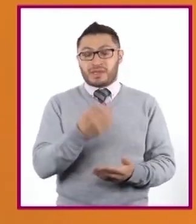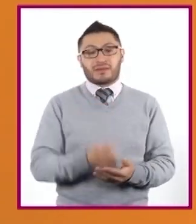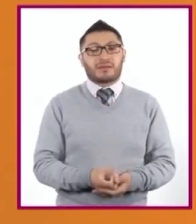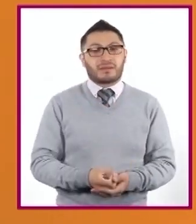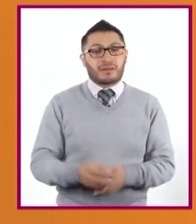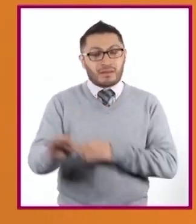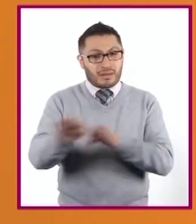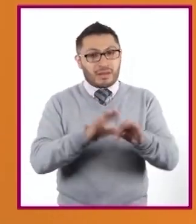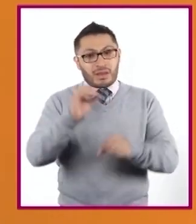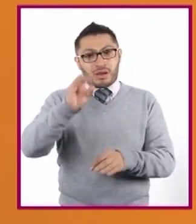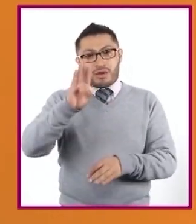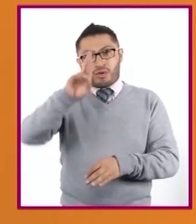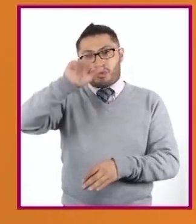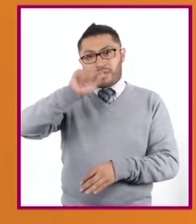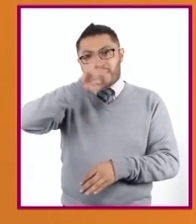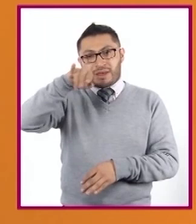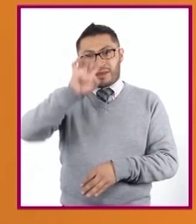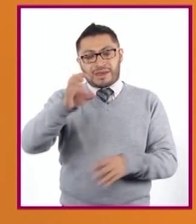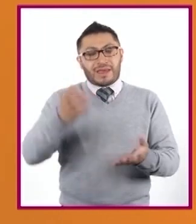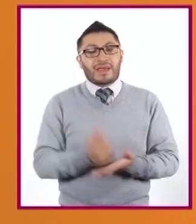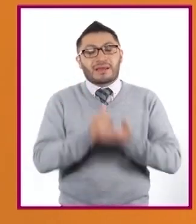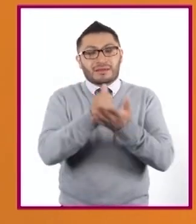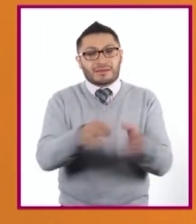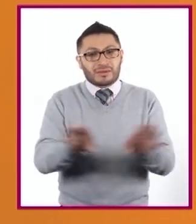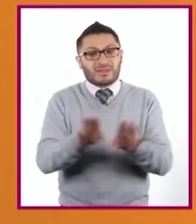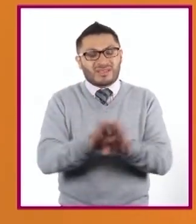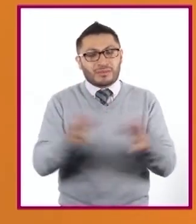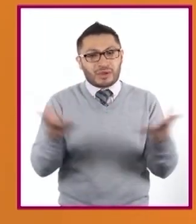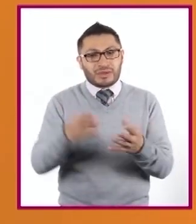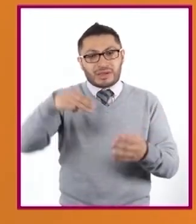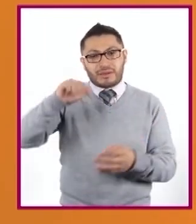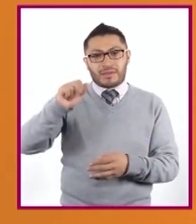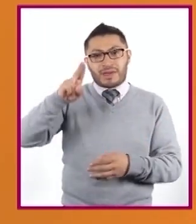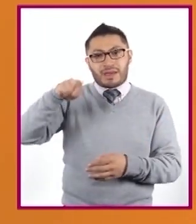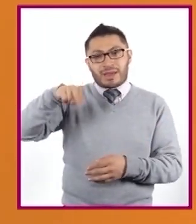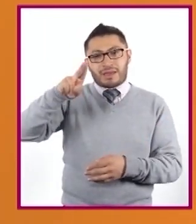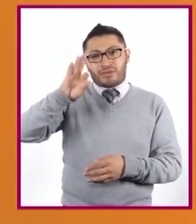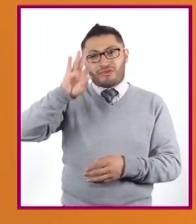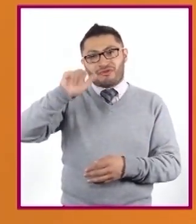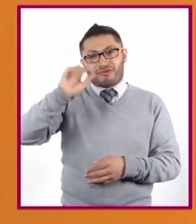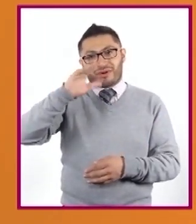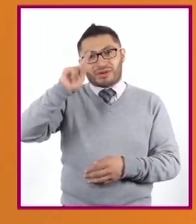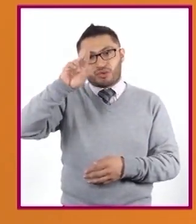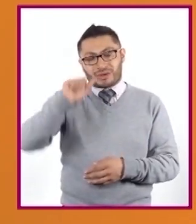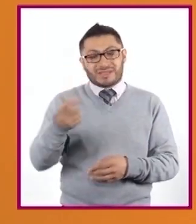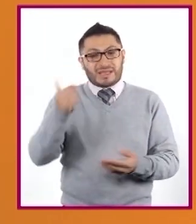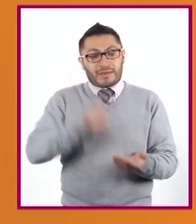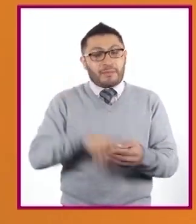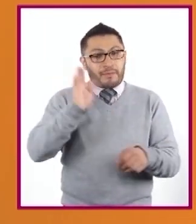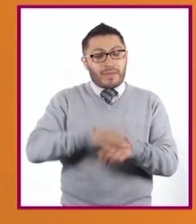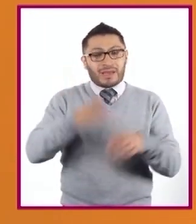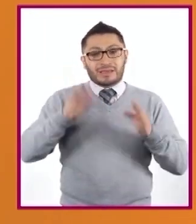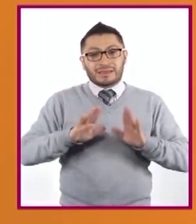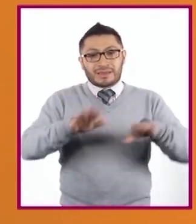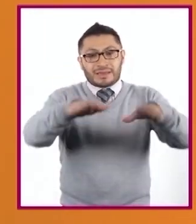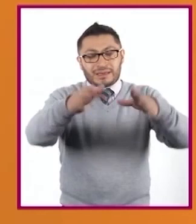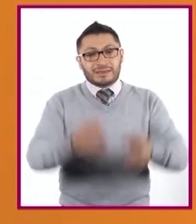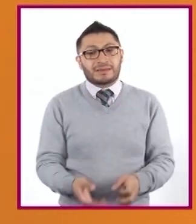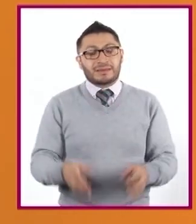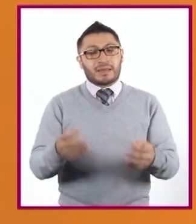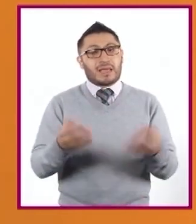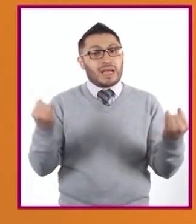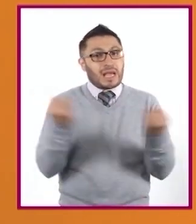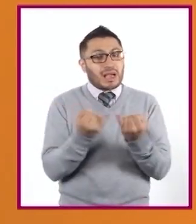obrajes permitieron que se consolidara la producción de manufacturas, principalmente en la industria textil. Figuraban aparte de los